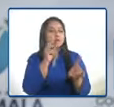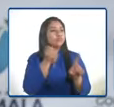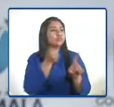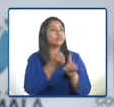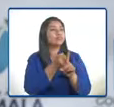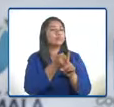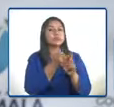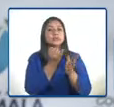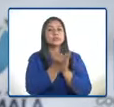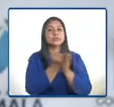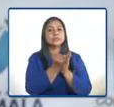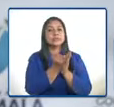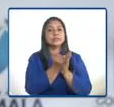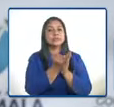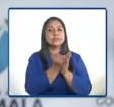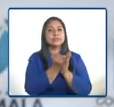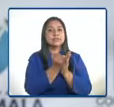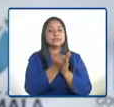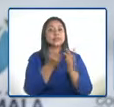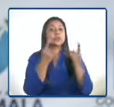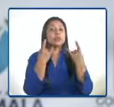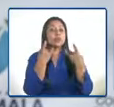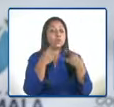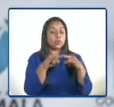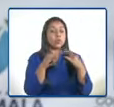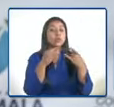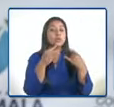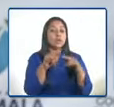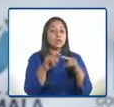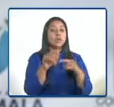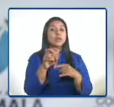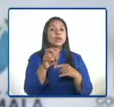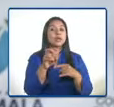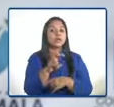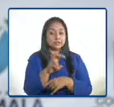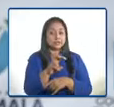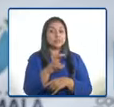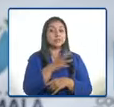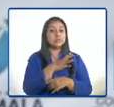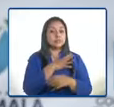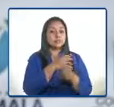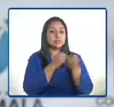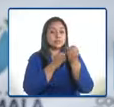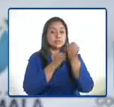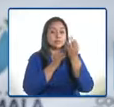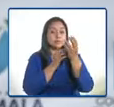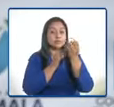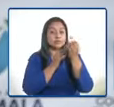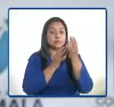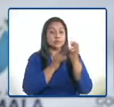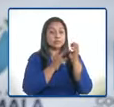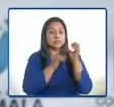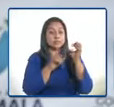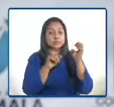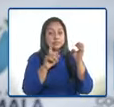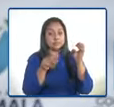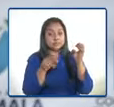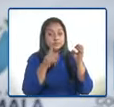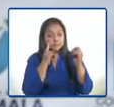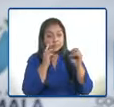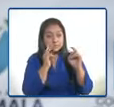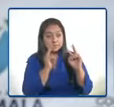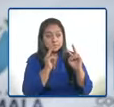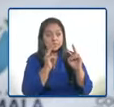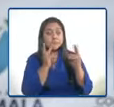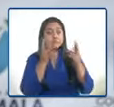las instituciones. Es urgente y necesario contar con datos, con información que nos permita tomar